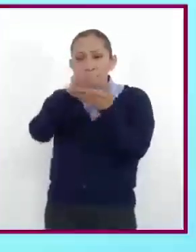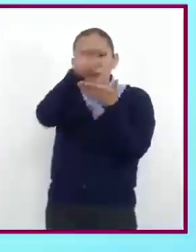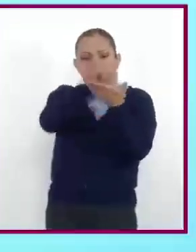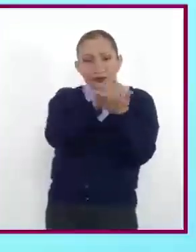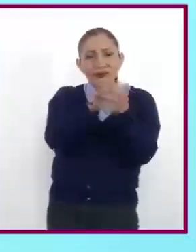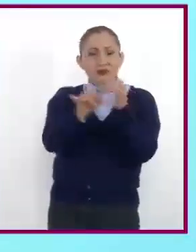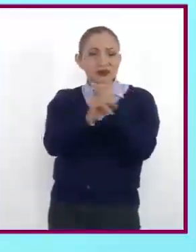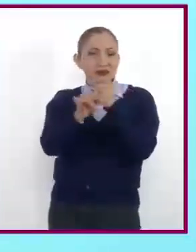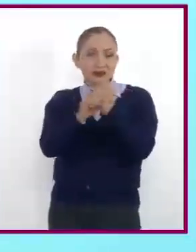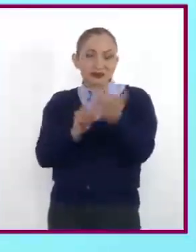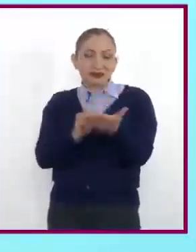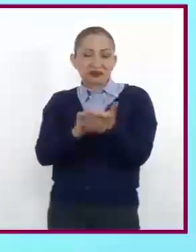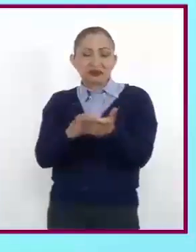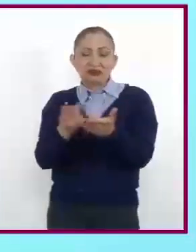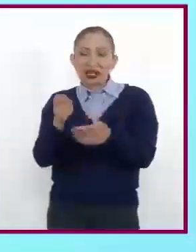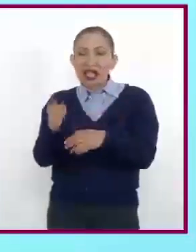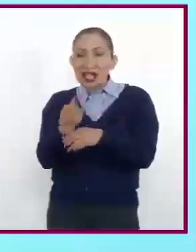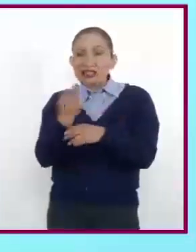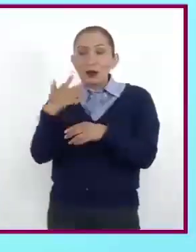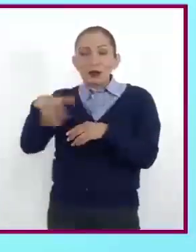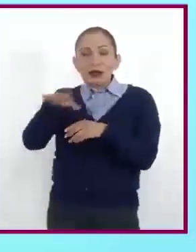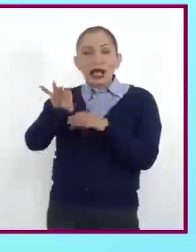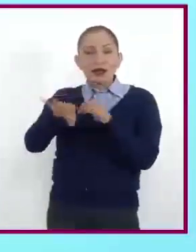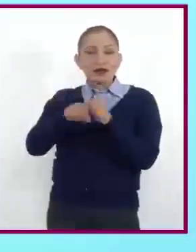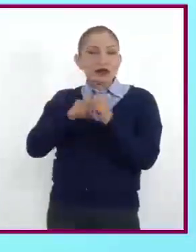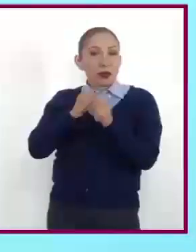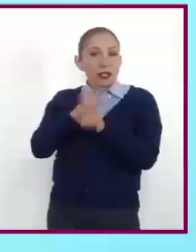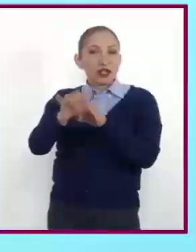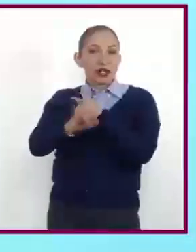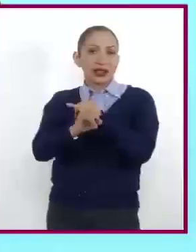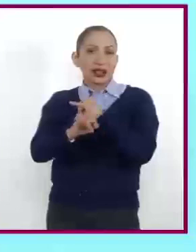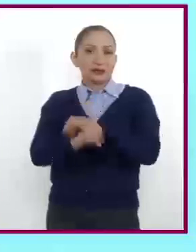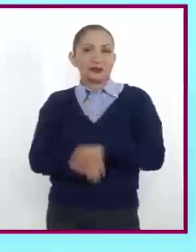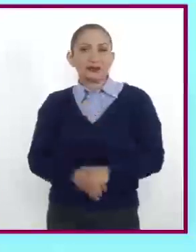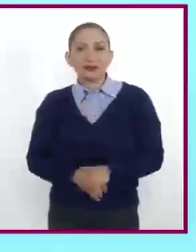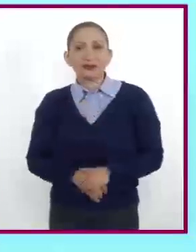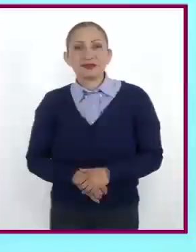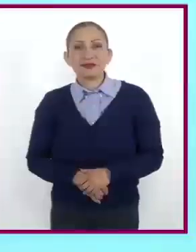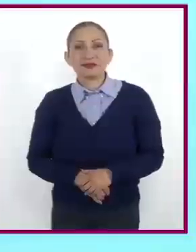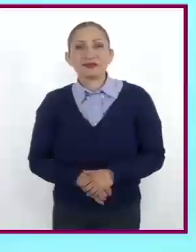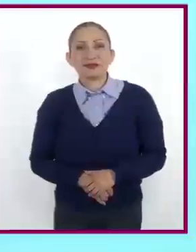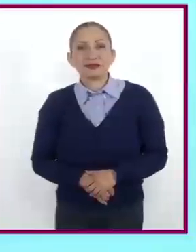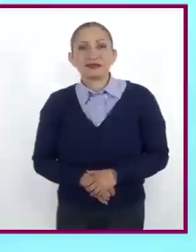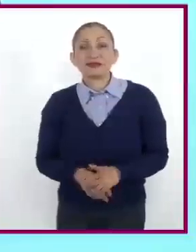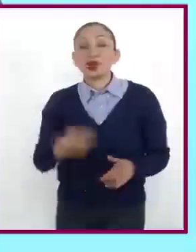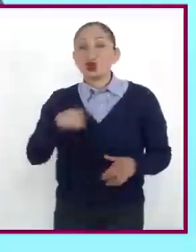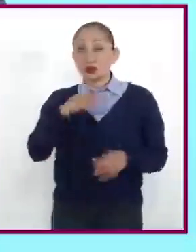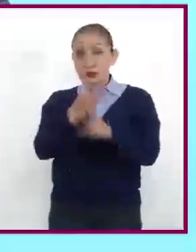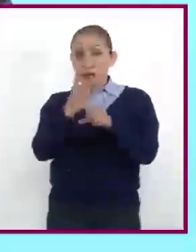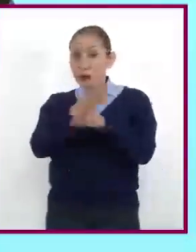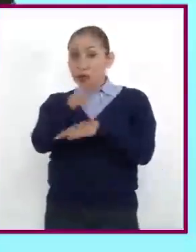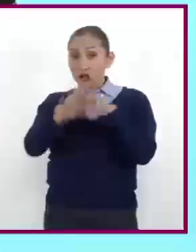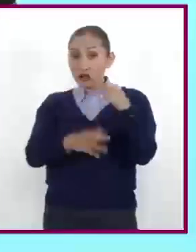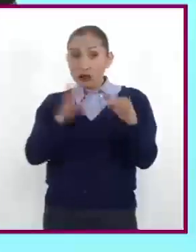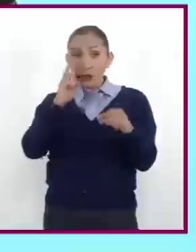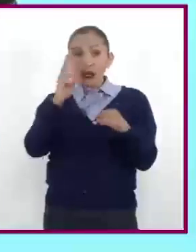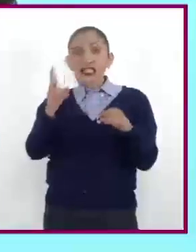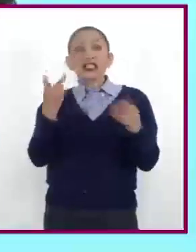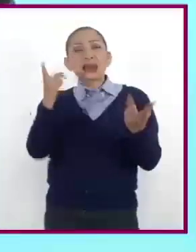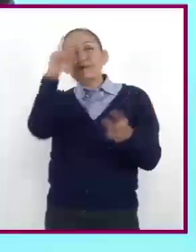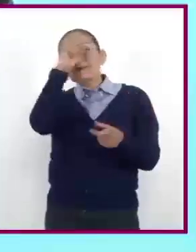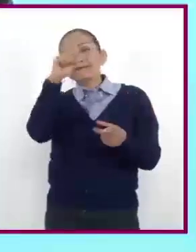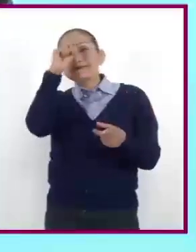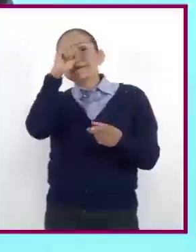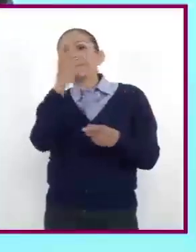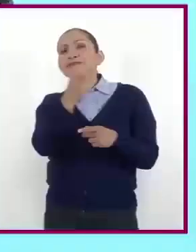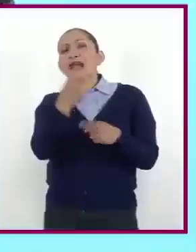acervos digitales, lo cual implica que busquen información en Internet. Las y los invitamos a ver qué nos sugiere